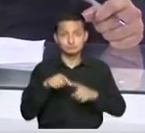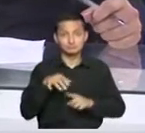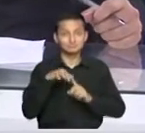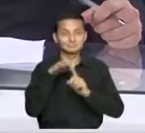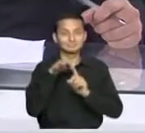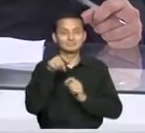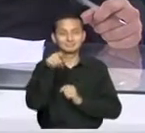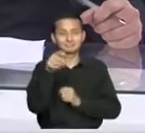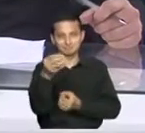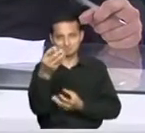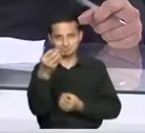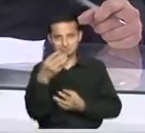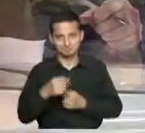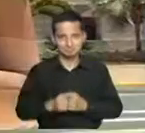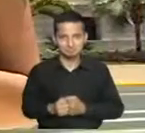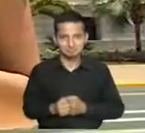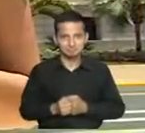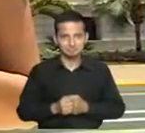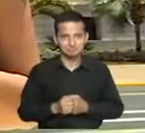desde Santo Domingo.